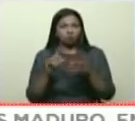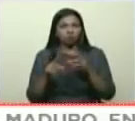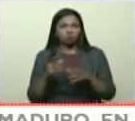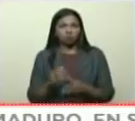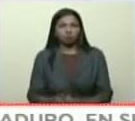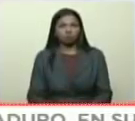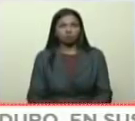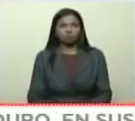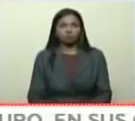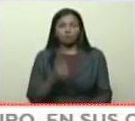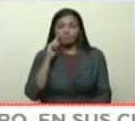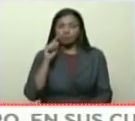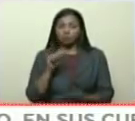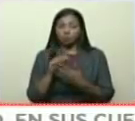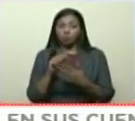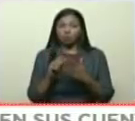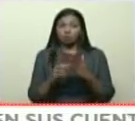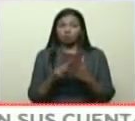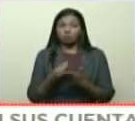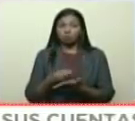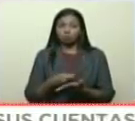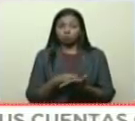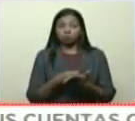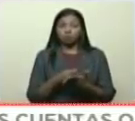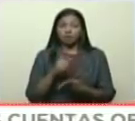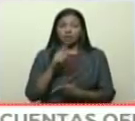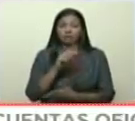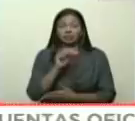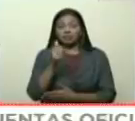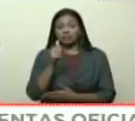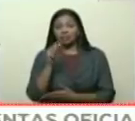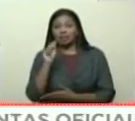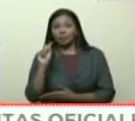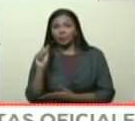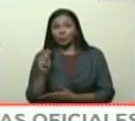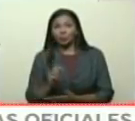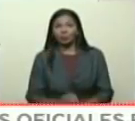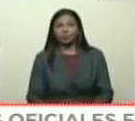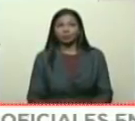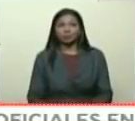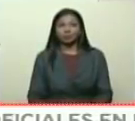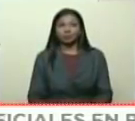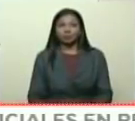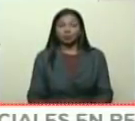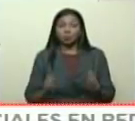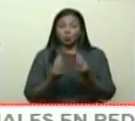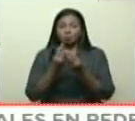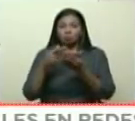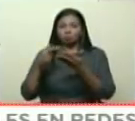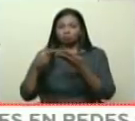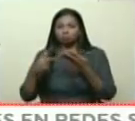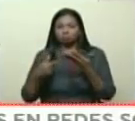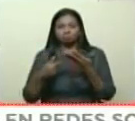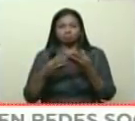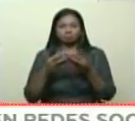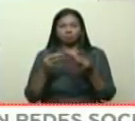un punto de cuenta bastante sustancial con 10 puntos y un conjunto de subpuntos